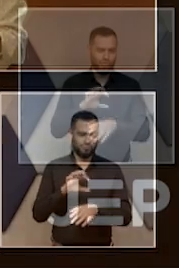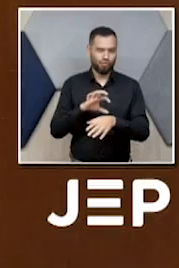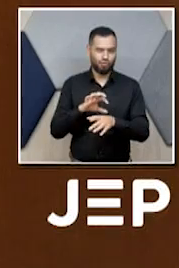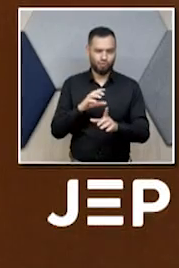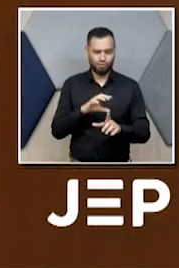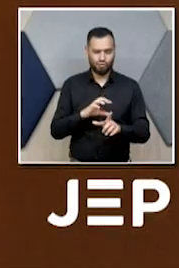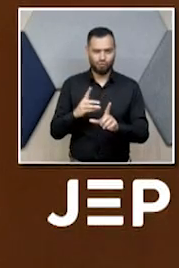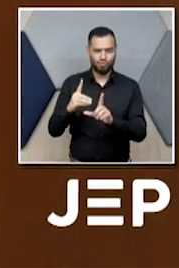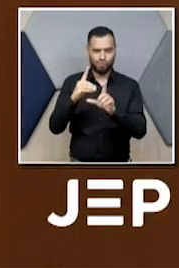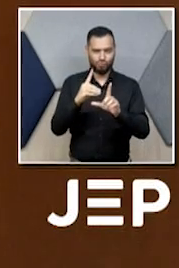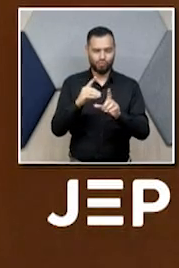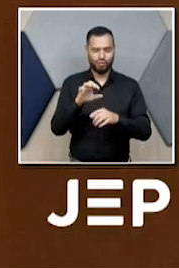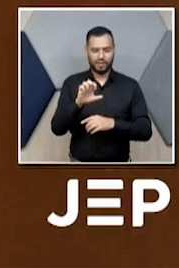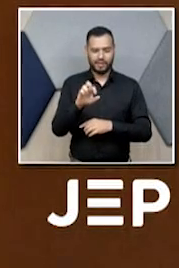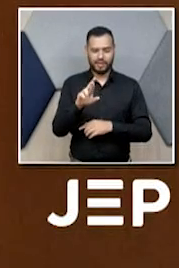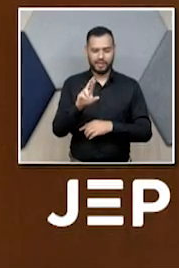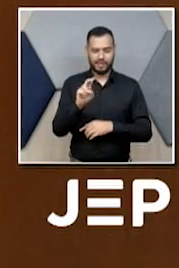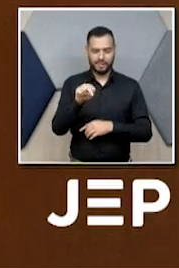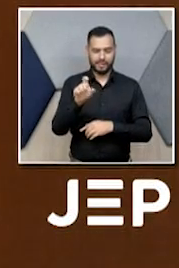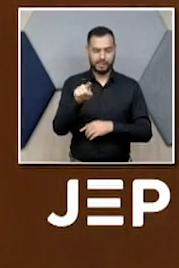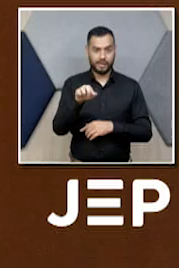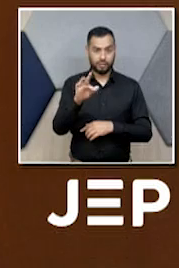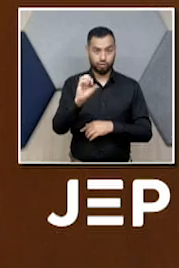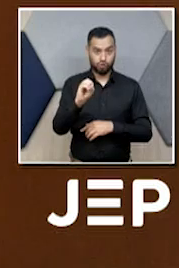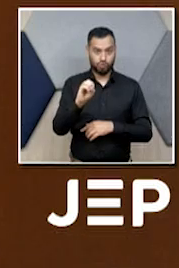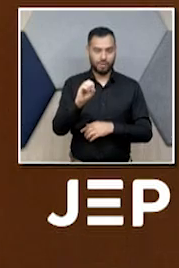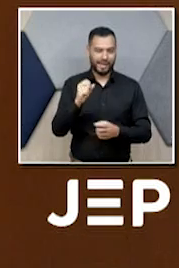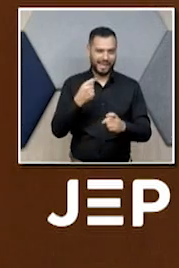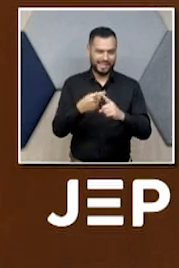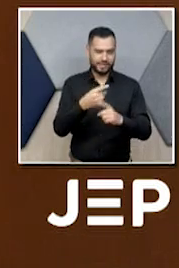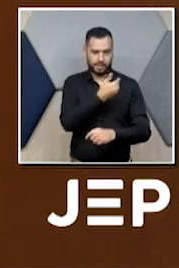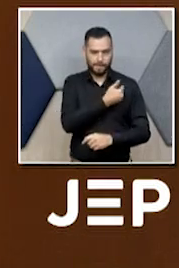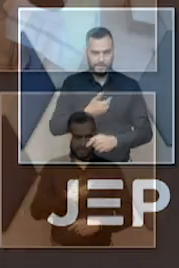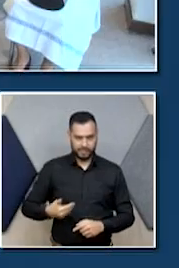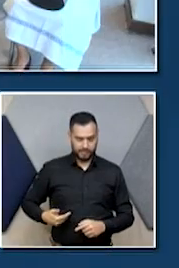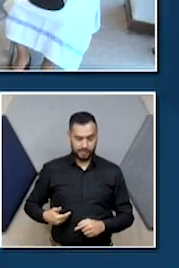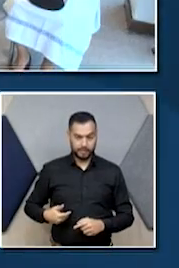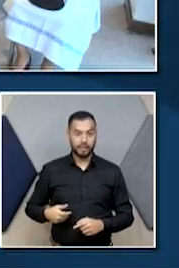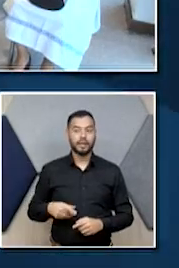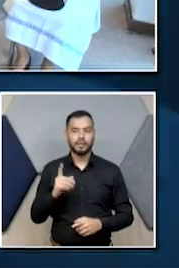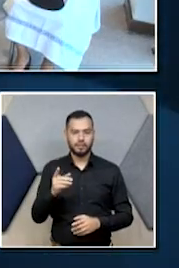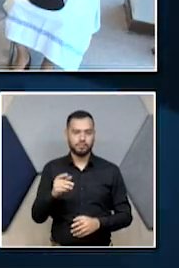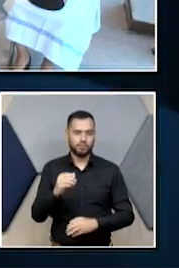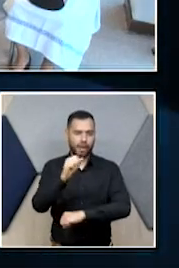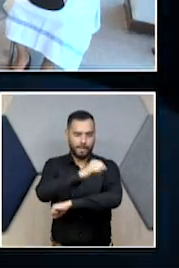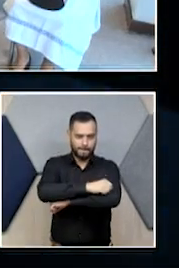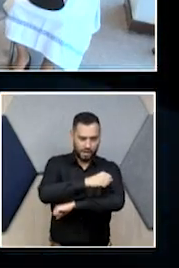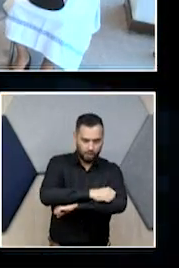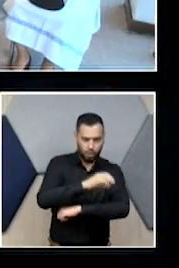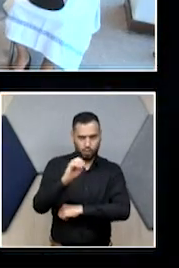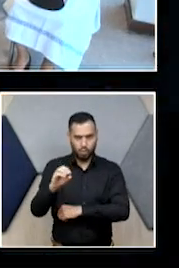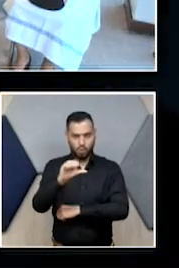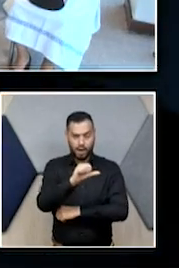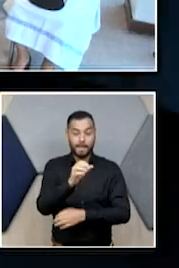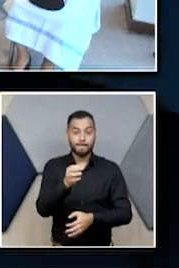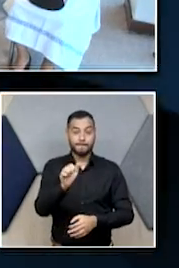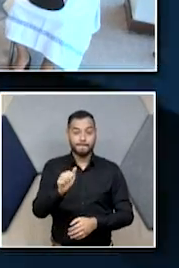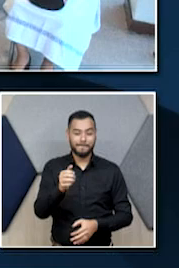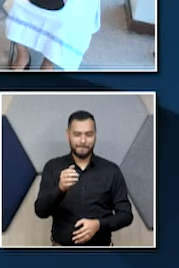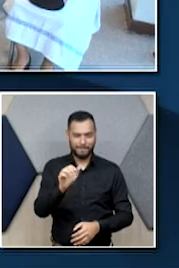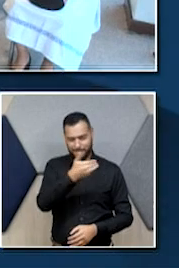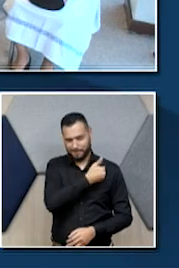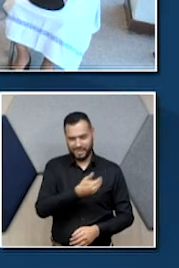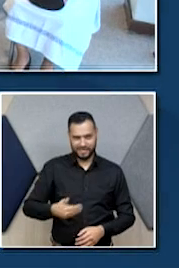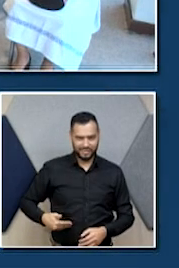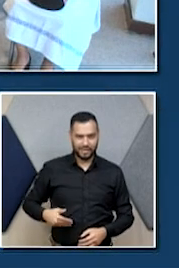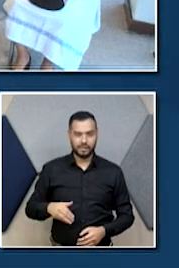República de Colombia, de los señores embajadores y embajadoras, del presidente de la Corte Suprema de Justicia, de la señora